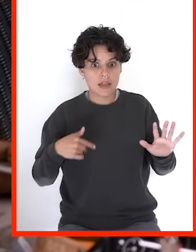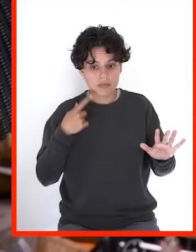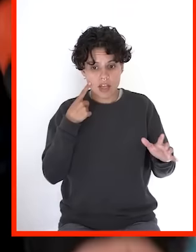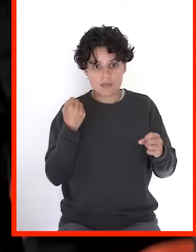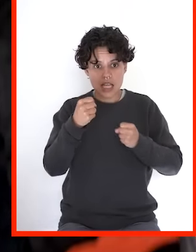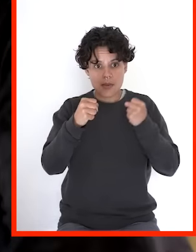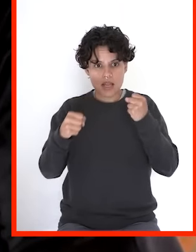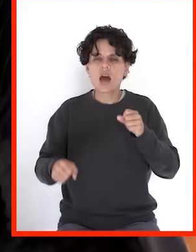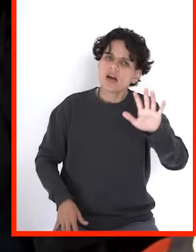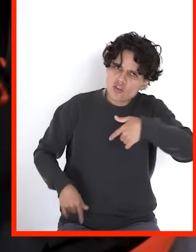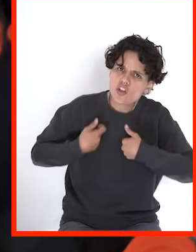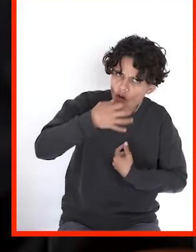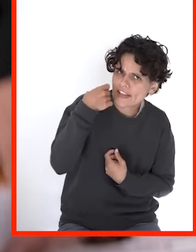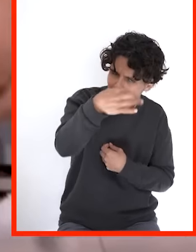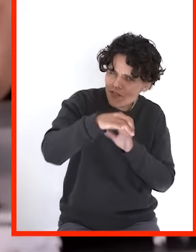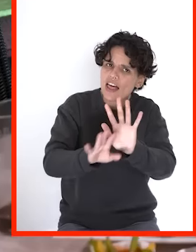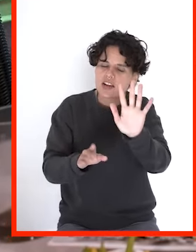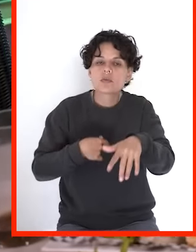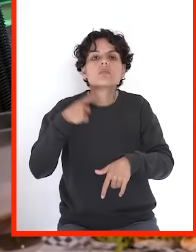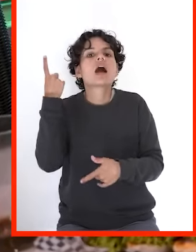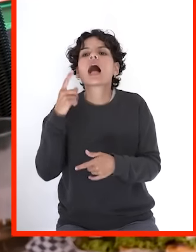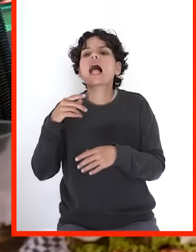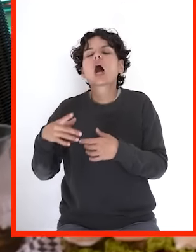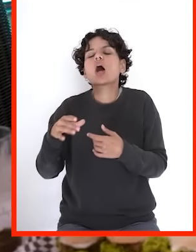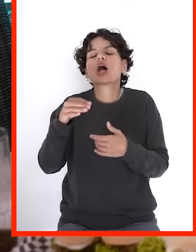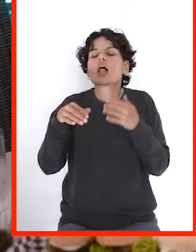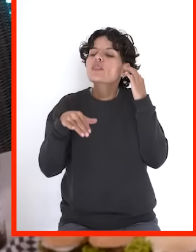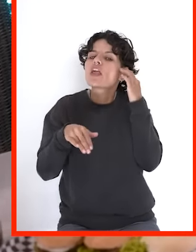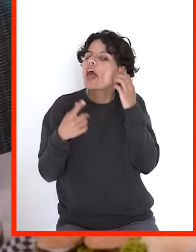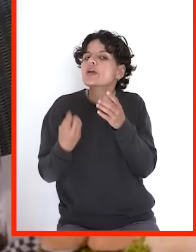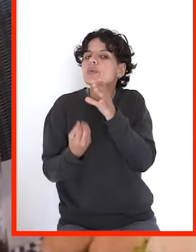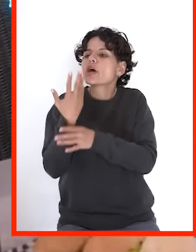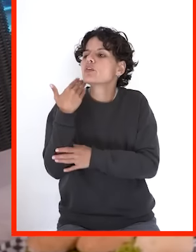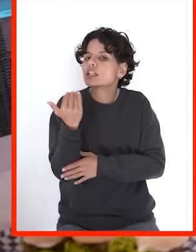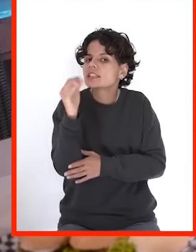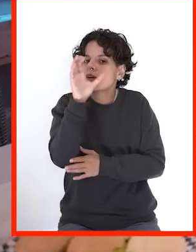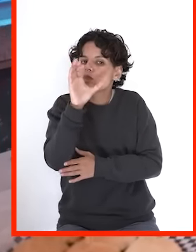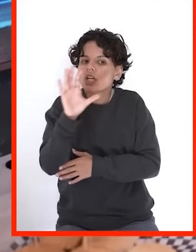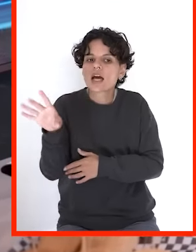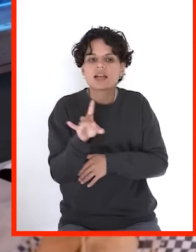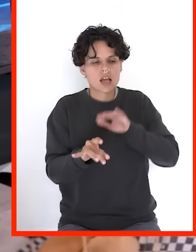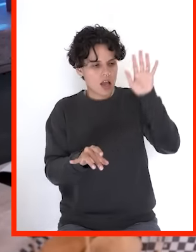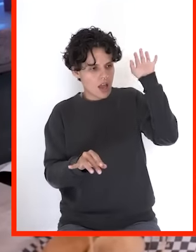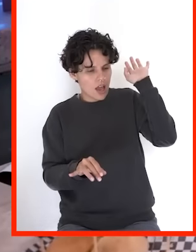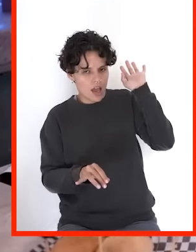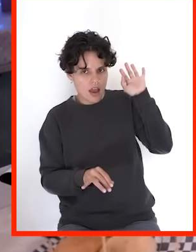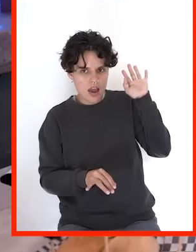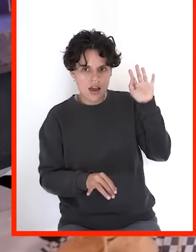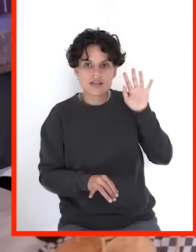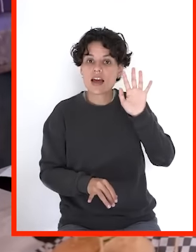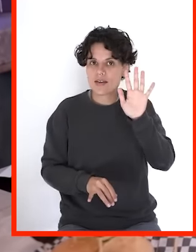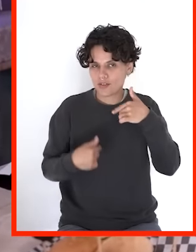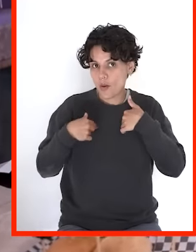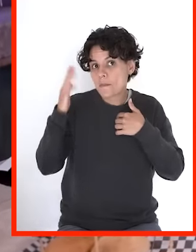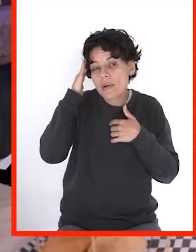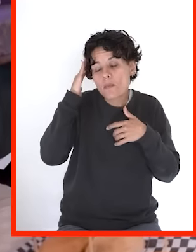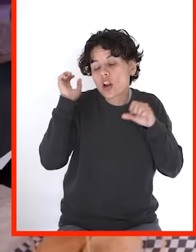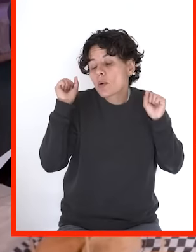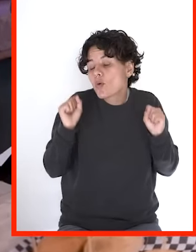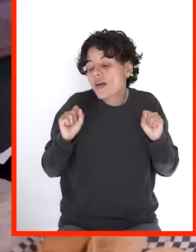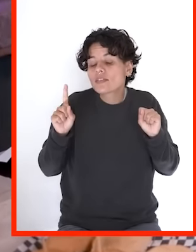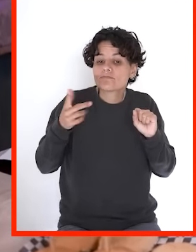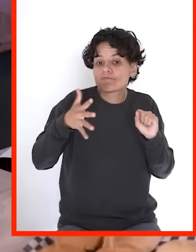mira, mira, ¿sabes qué yo te voy a decir? Búscate otro DJ, weón. Tú vienes y el otro DJ. Oye, yo tengo buena memoria, ojo. Ya,